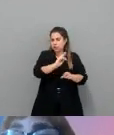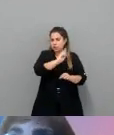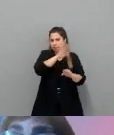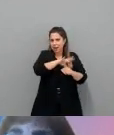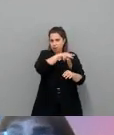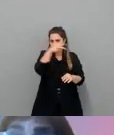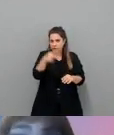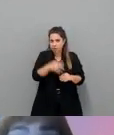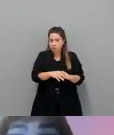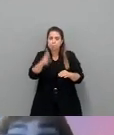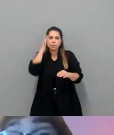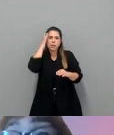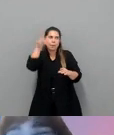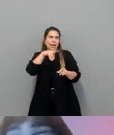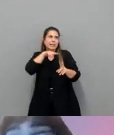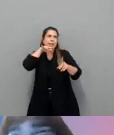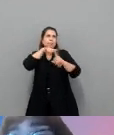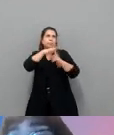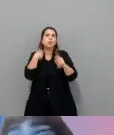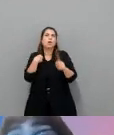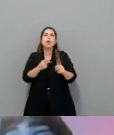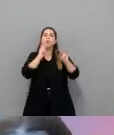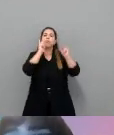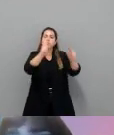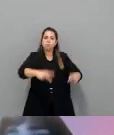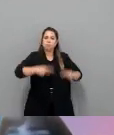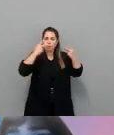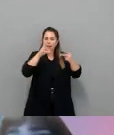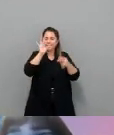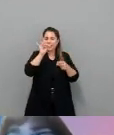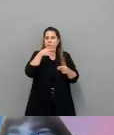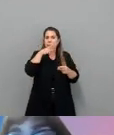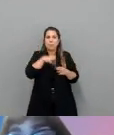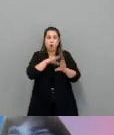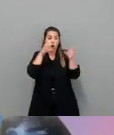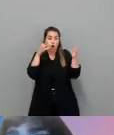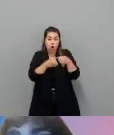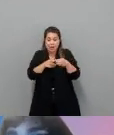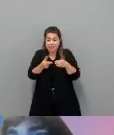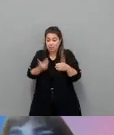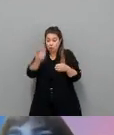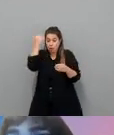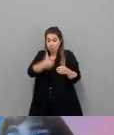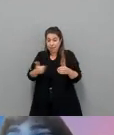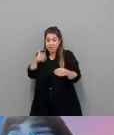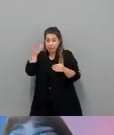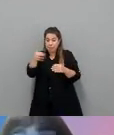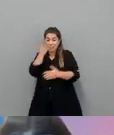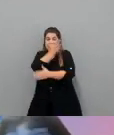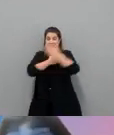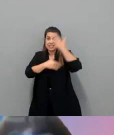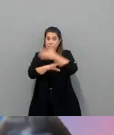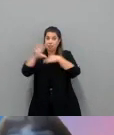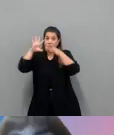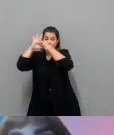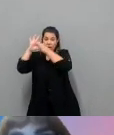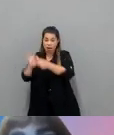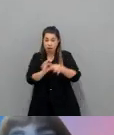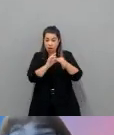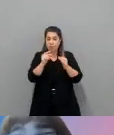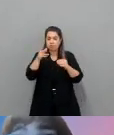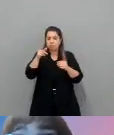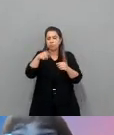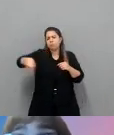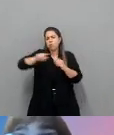ponernos en el supuesto de que concede, sobre todo porque en el colectivo de la parálisis cerebral y discapacidades afines cumplís todos los requisitos para